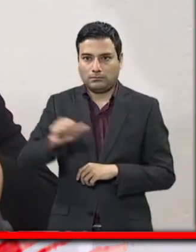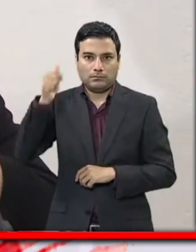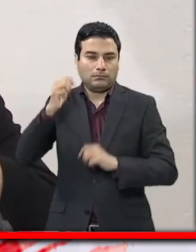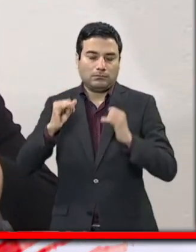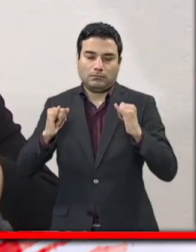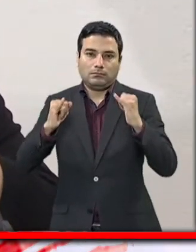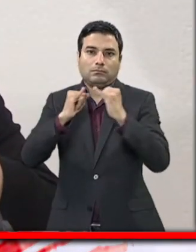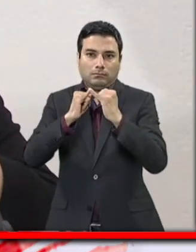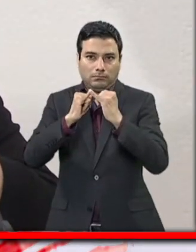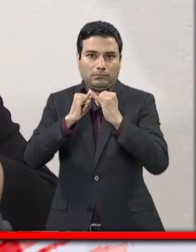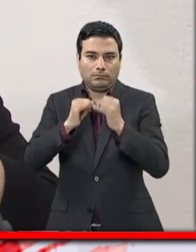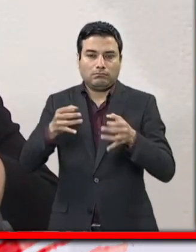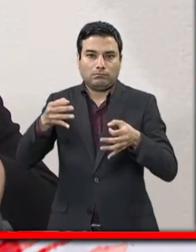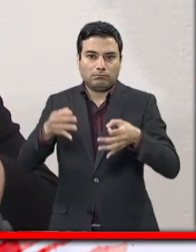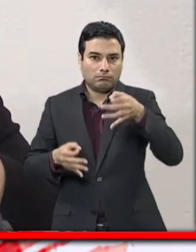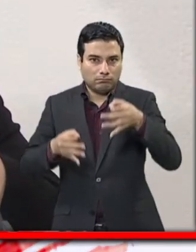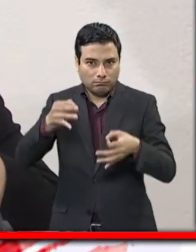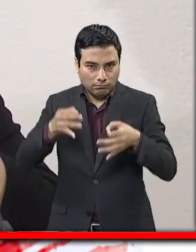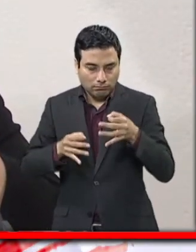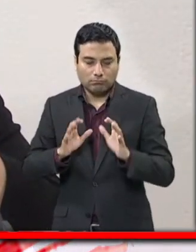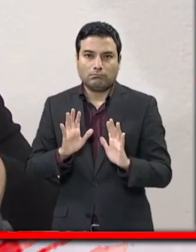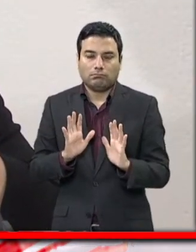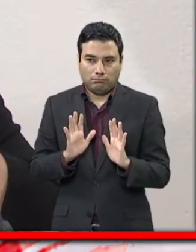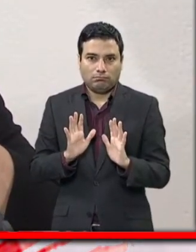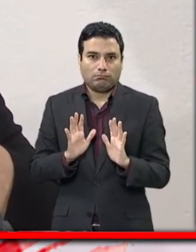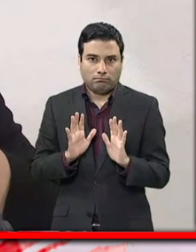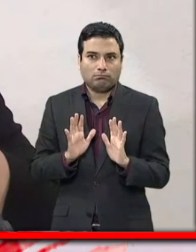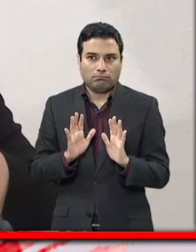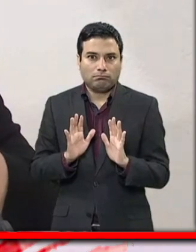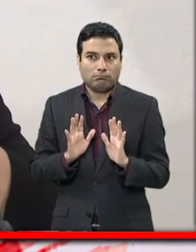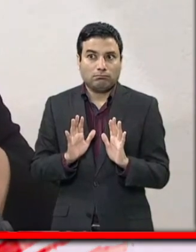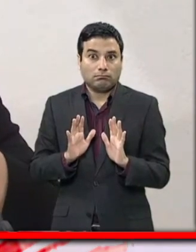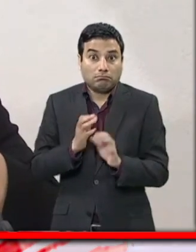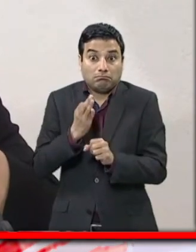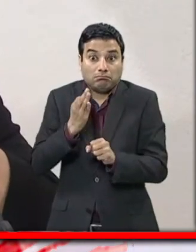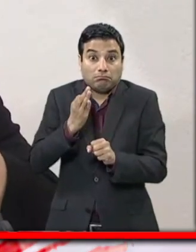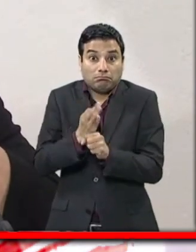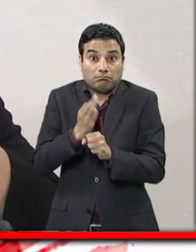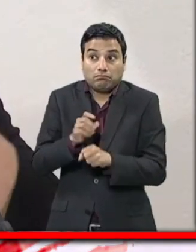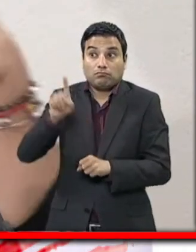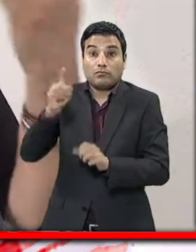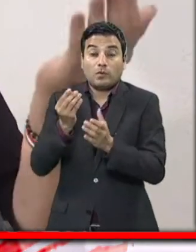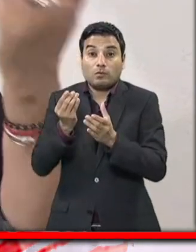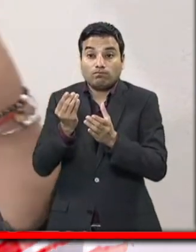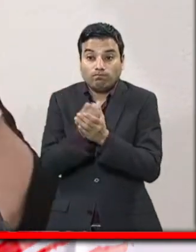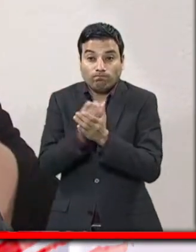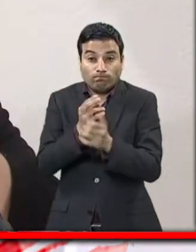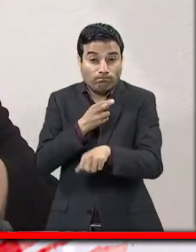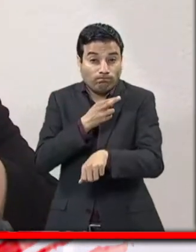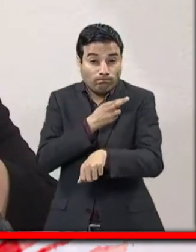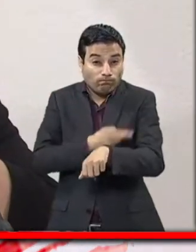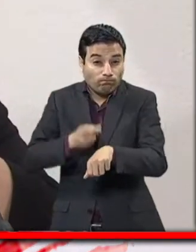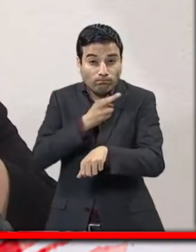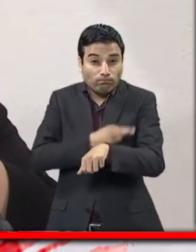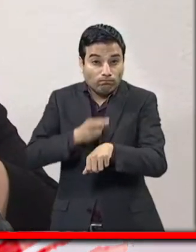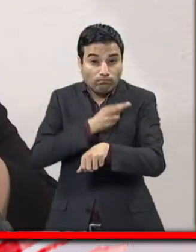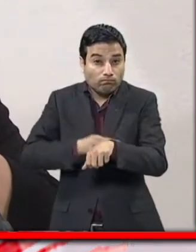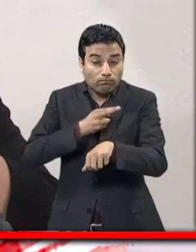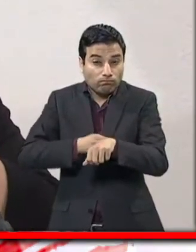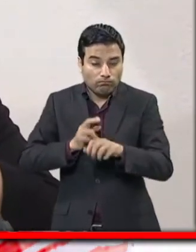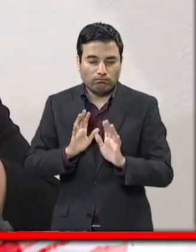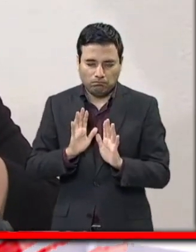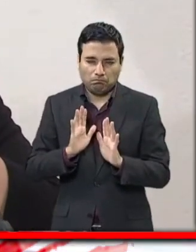jurídicas judiciales en este caso en donde se encuentra en este momento el acuerdo que emite este consejo